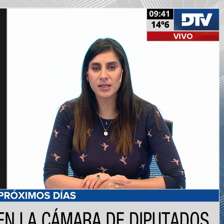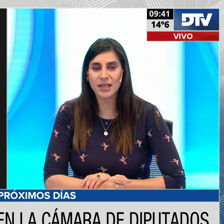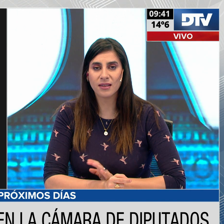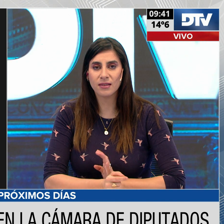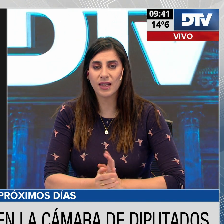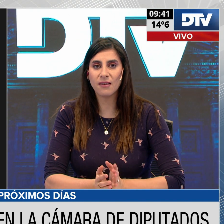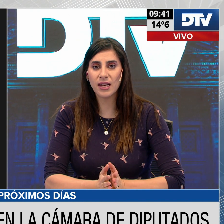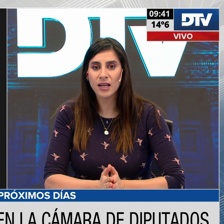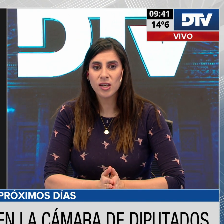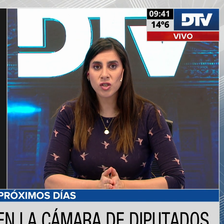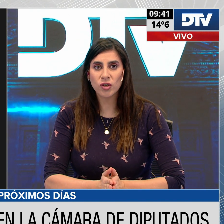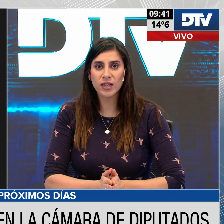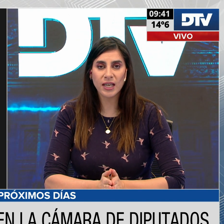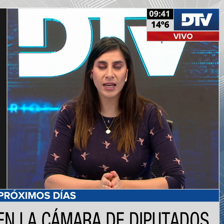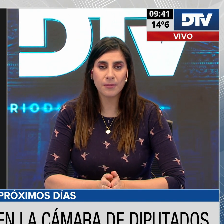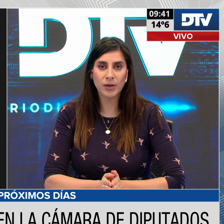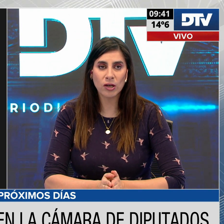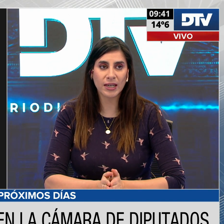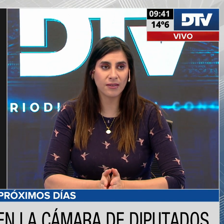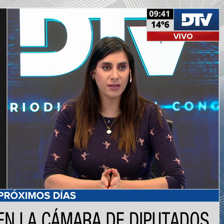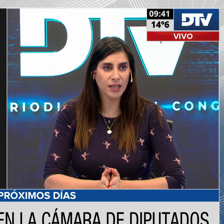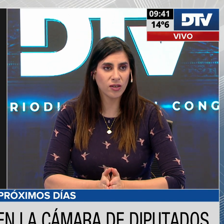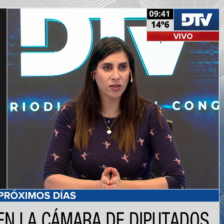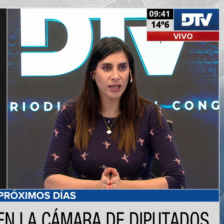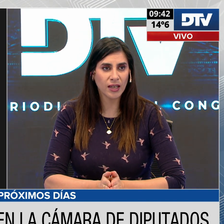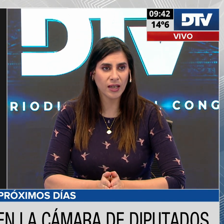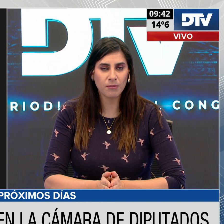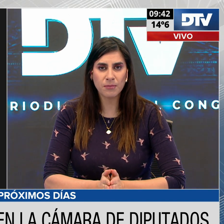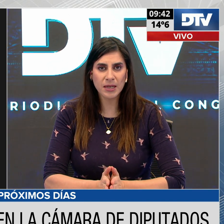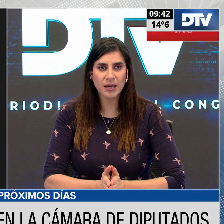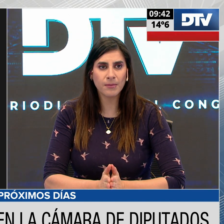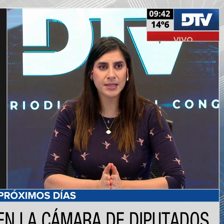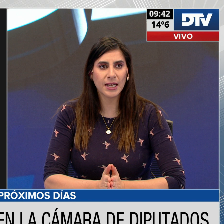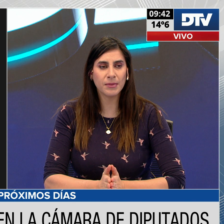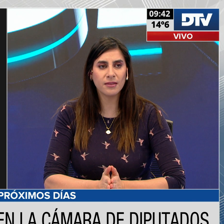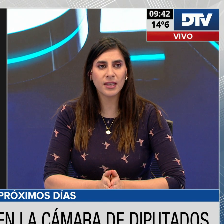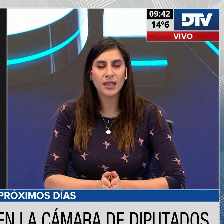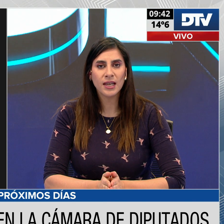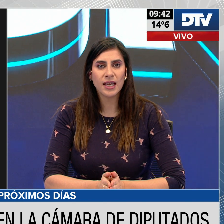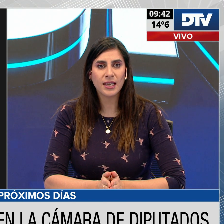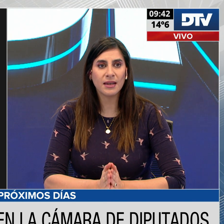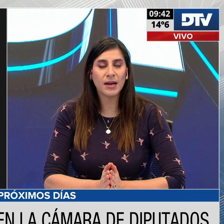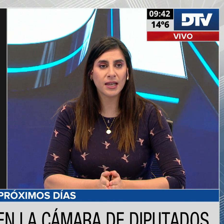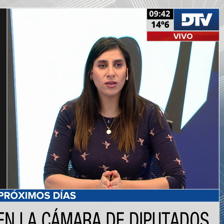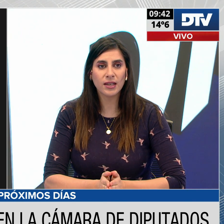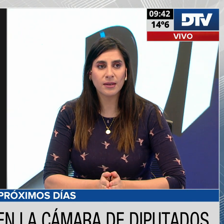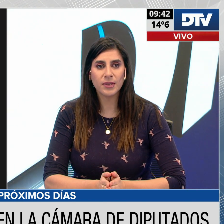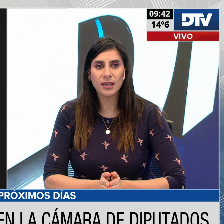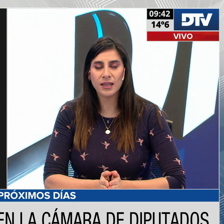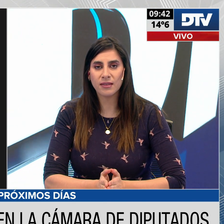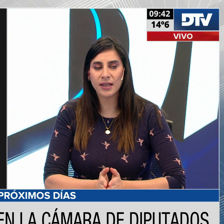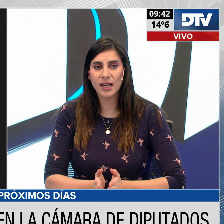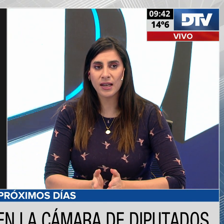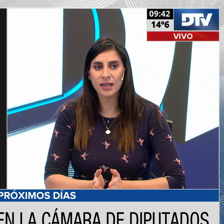Sergio Massa, que habla sobre el empleo argentino, MIPYME, básicamente, que imagino que